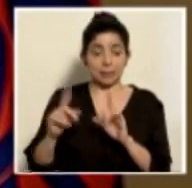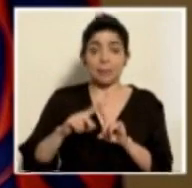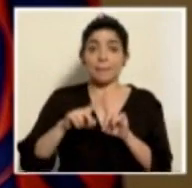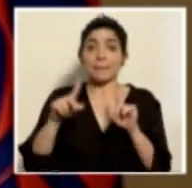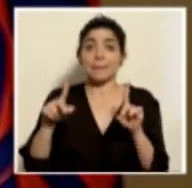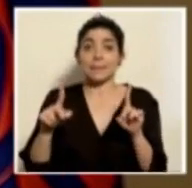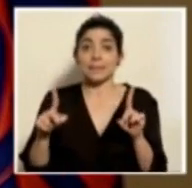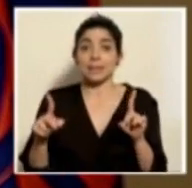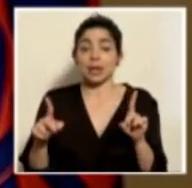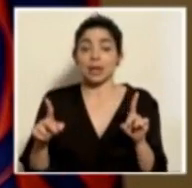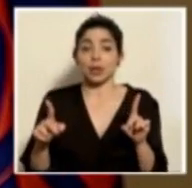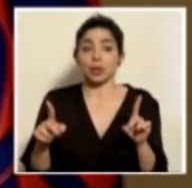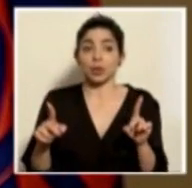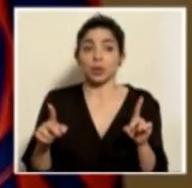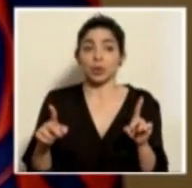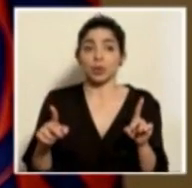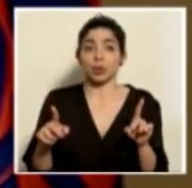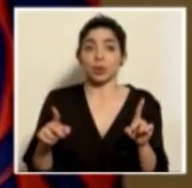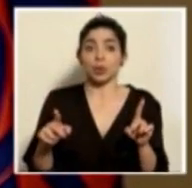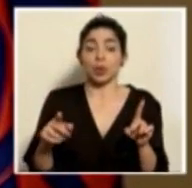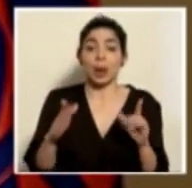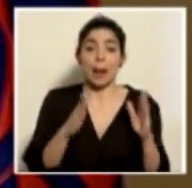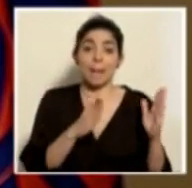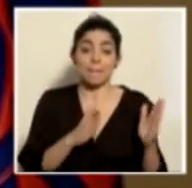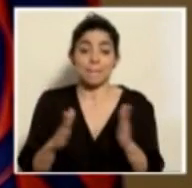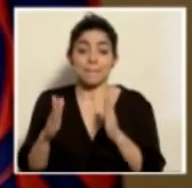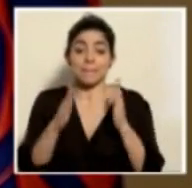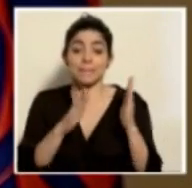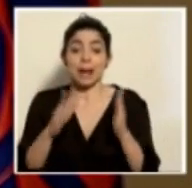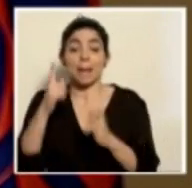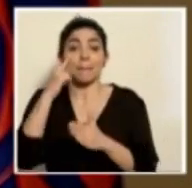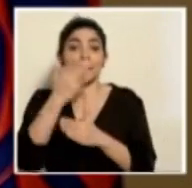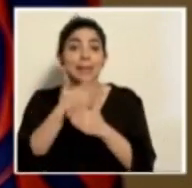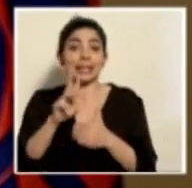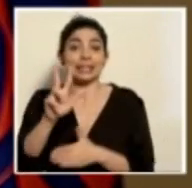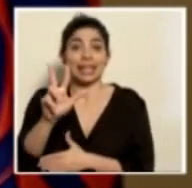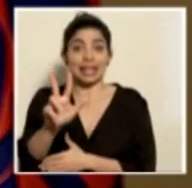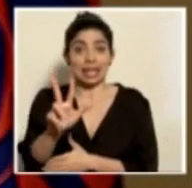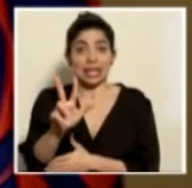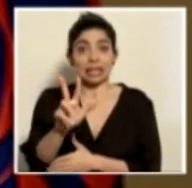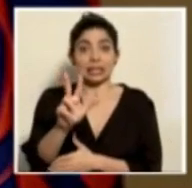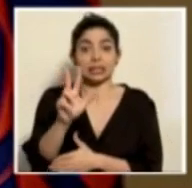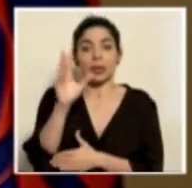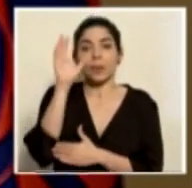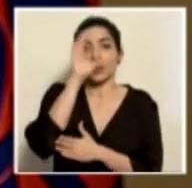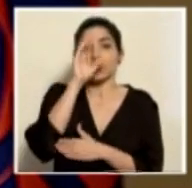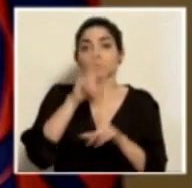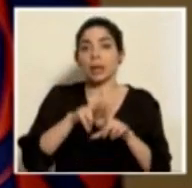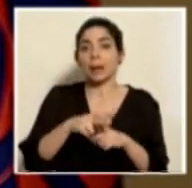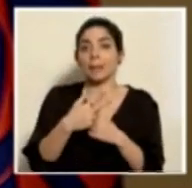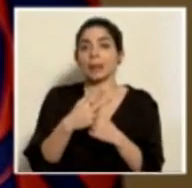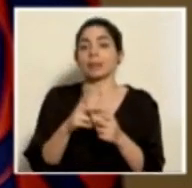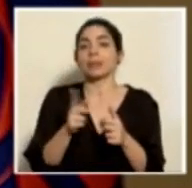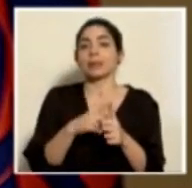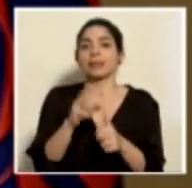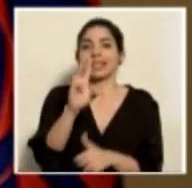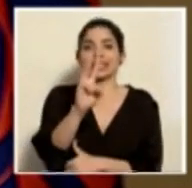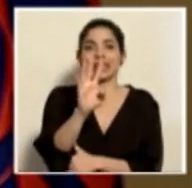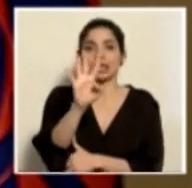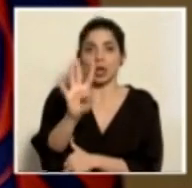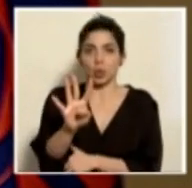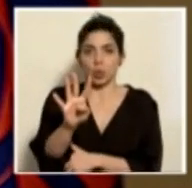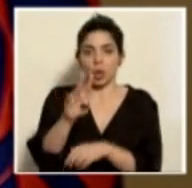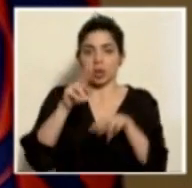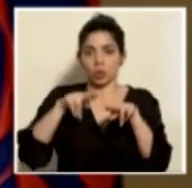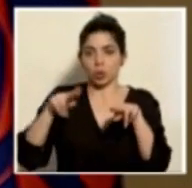que tenemos proyectado para la fase 3 es iniciar con 64 unidades de